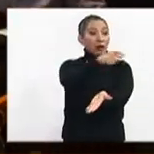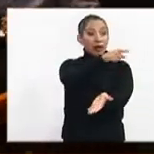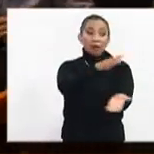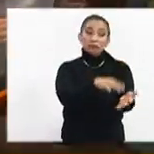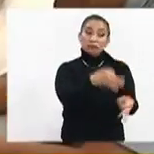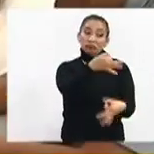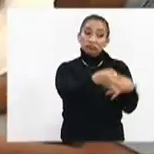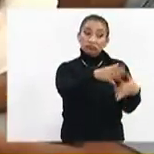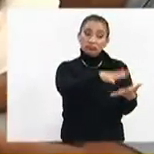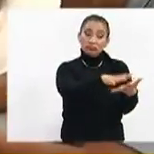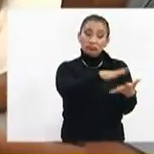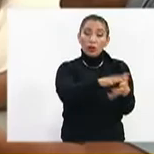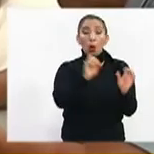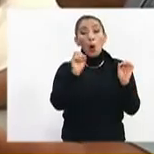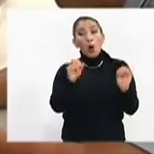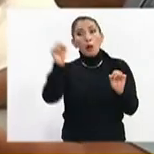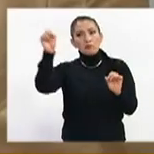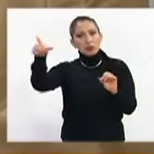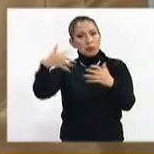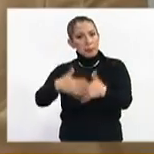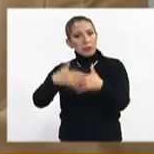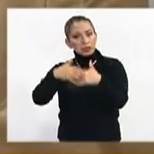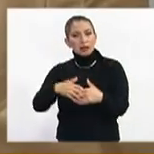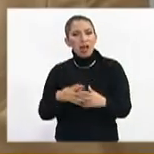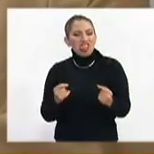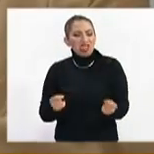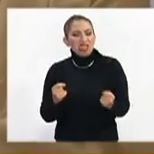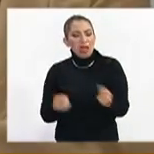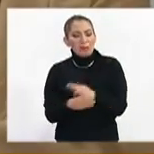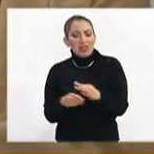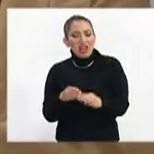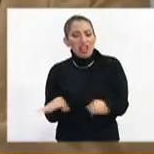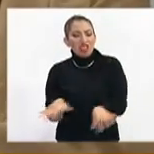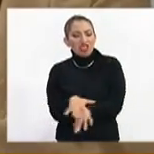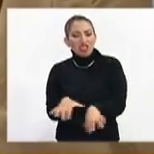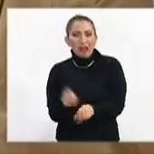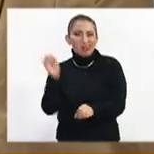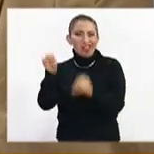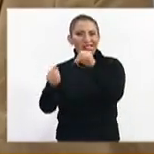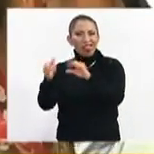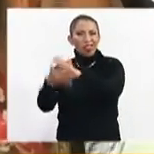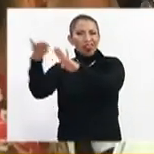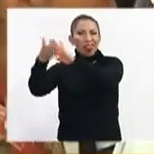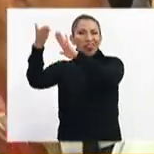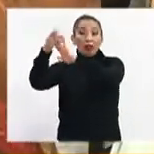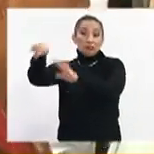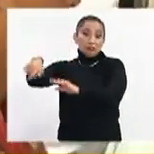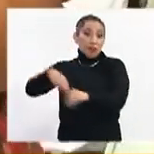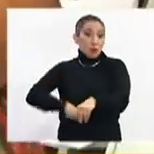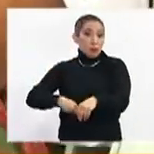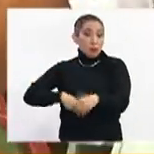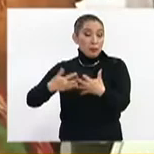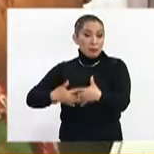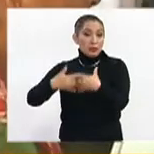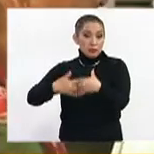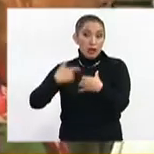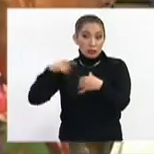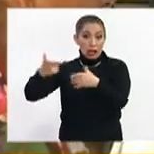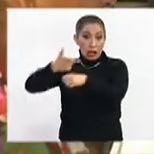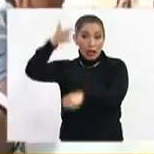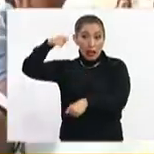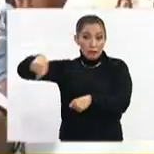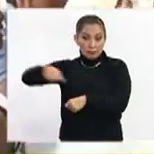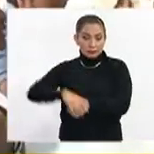algunos casos pudiera ser de la propia empresa constructora, digamos. Esta es otra posibilidad que se abre en los casos más